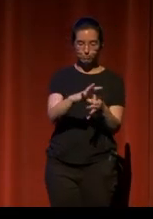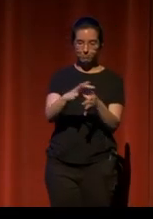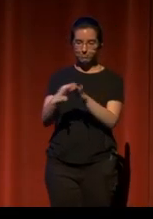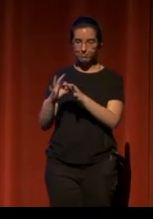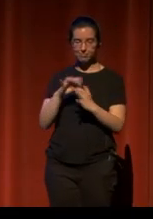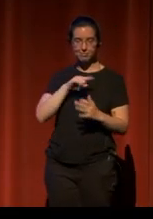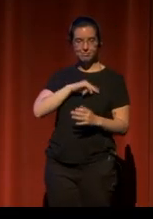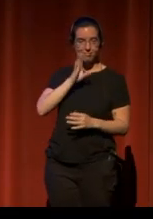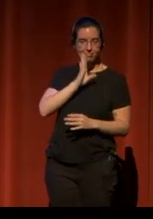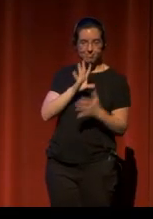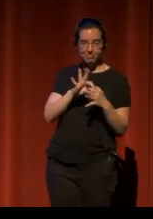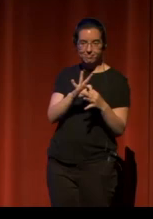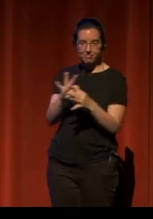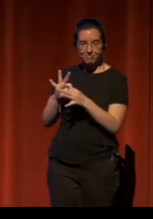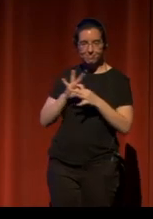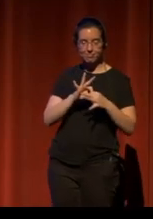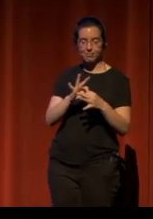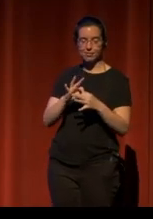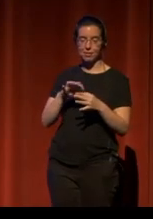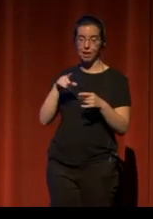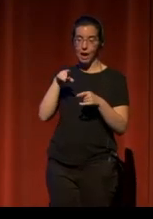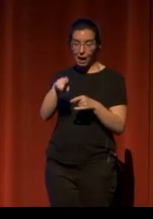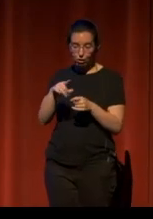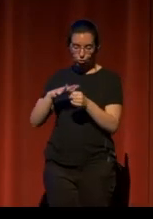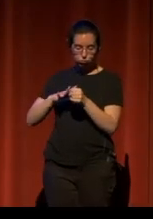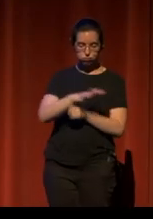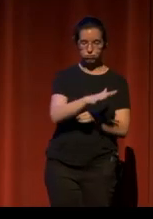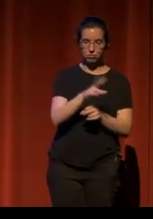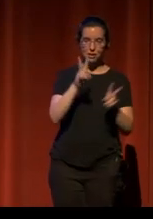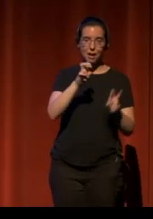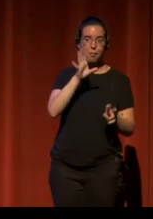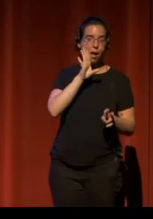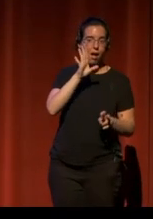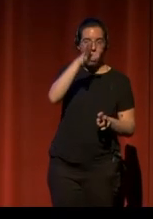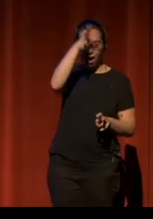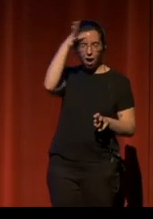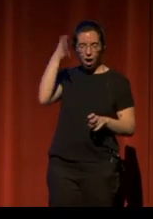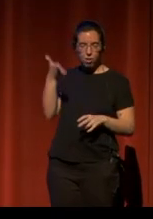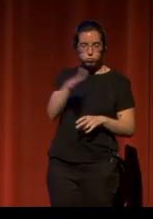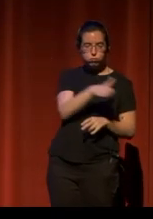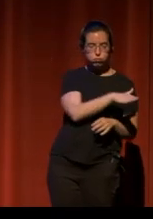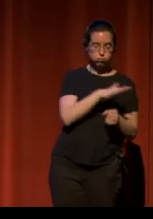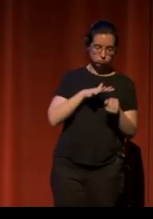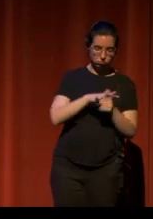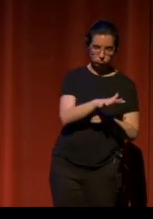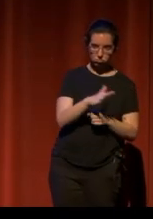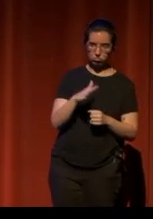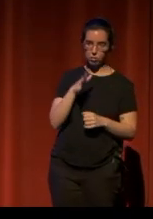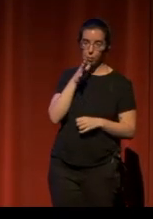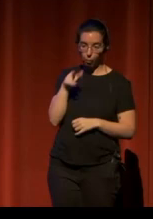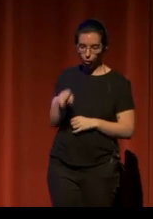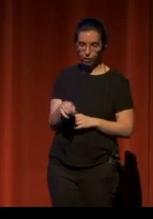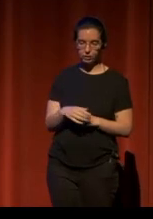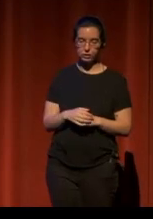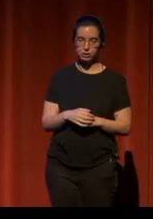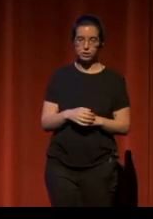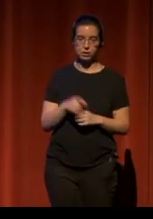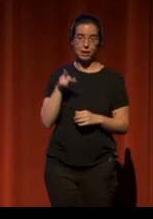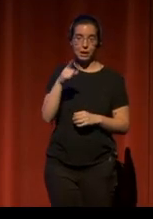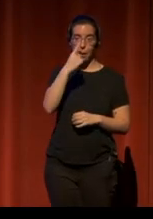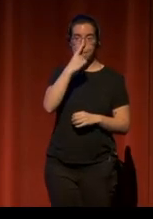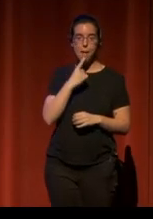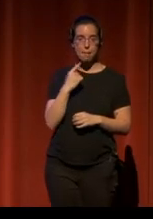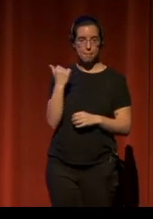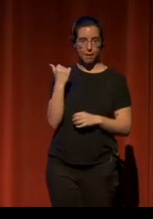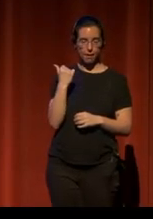sociales algo tan dramático como las muertes en el contexto de una ola de calor no esto es Por cierto el mapa de las